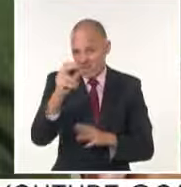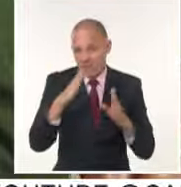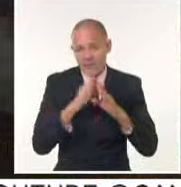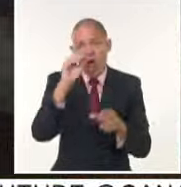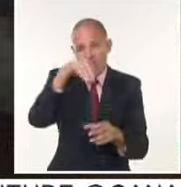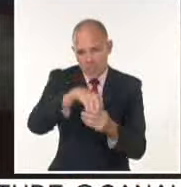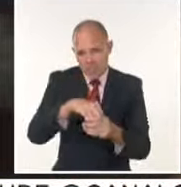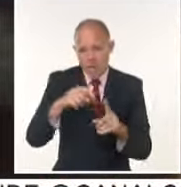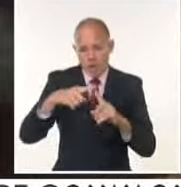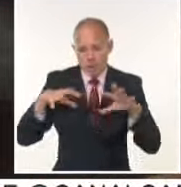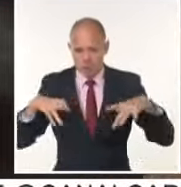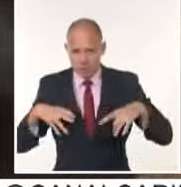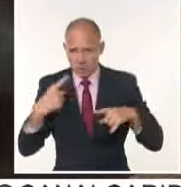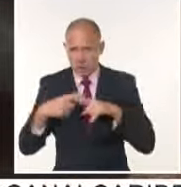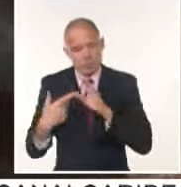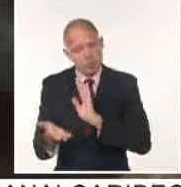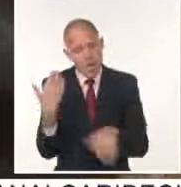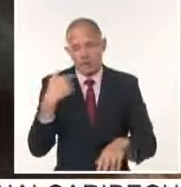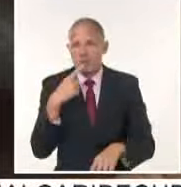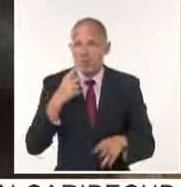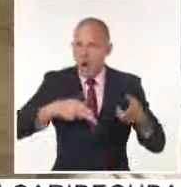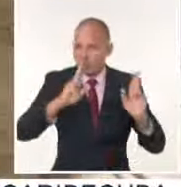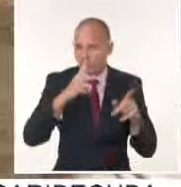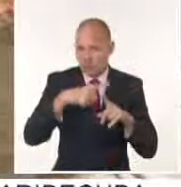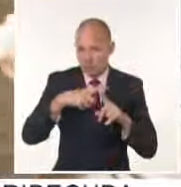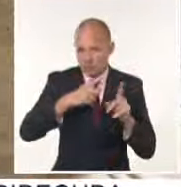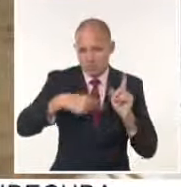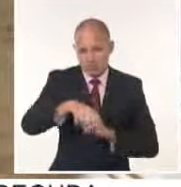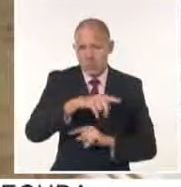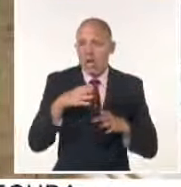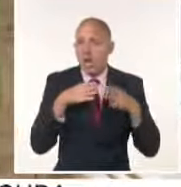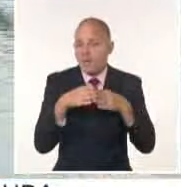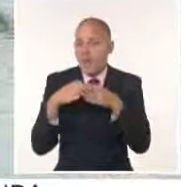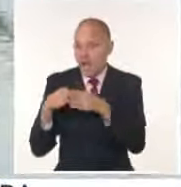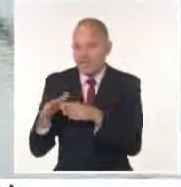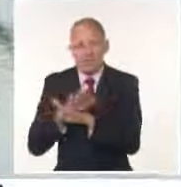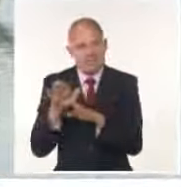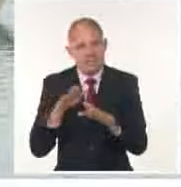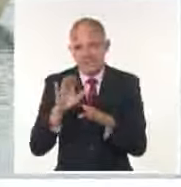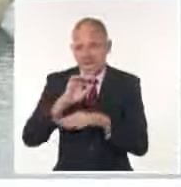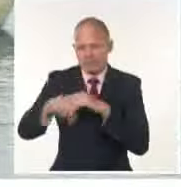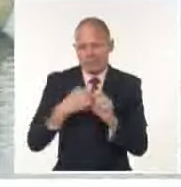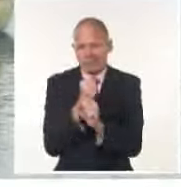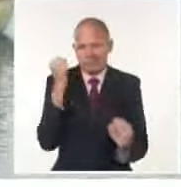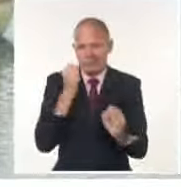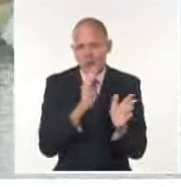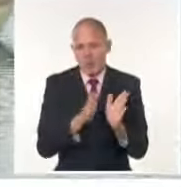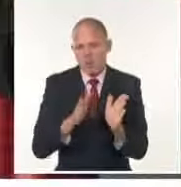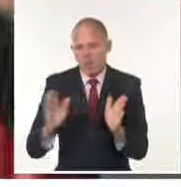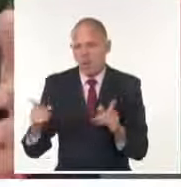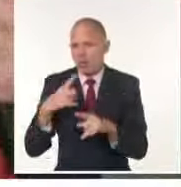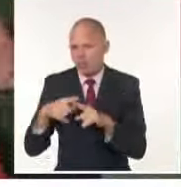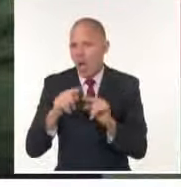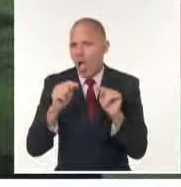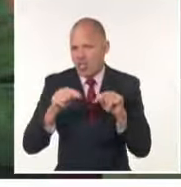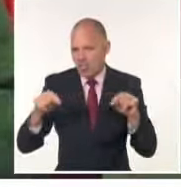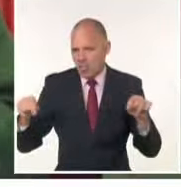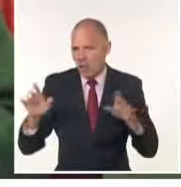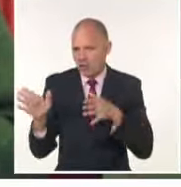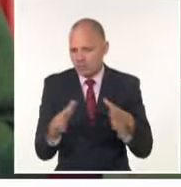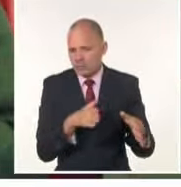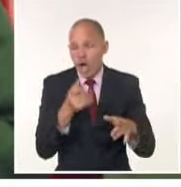seguros las embarcaciones estatales en Puerto y protegen las de la pesca deportiva el presidente del Consejo de